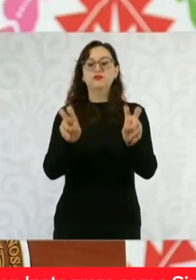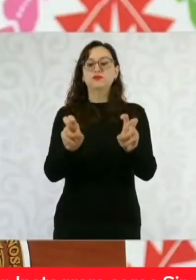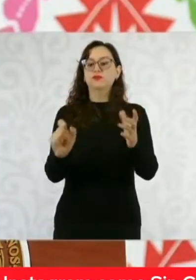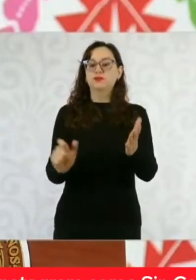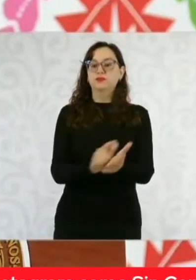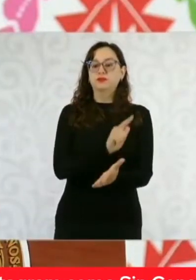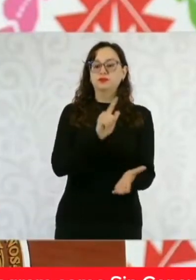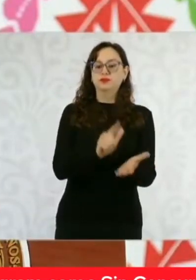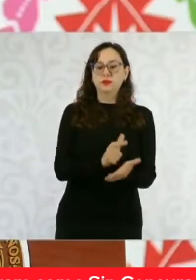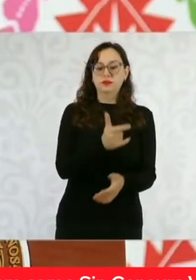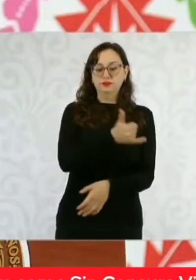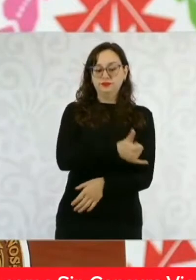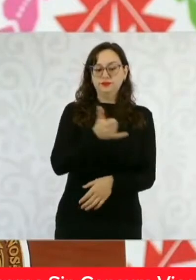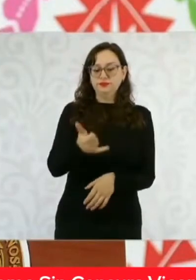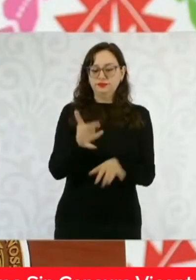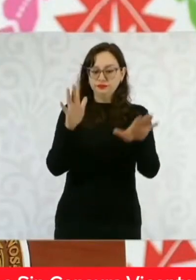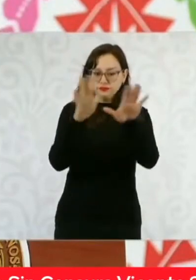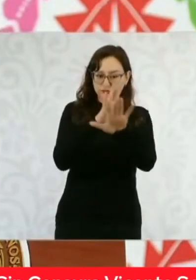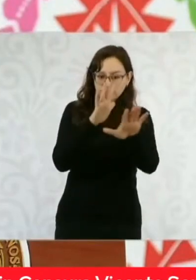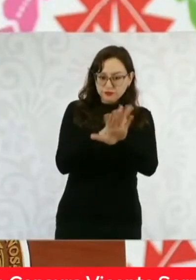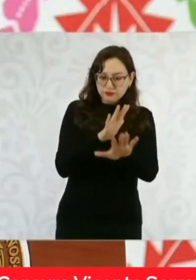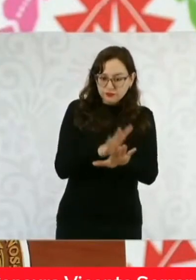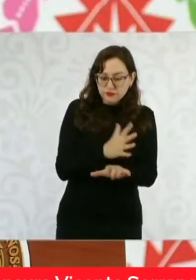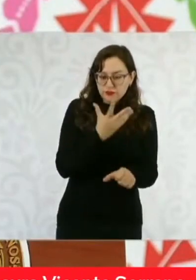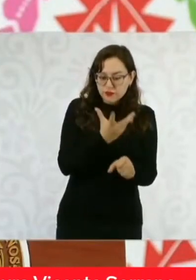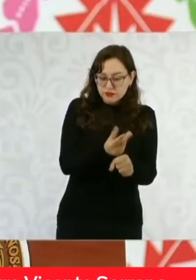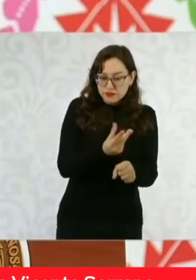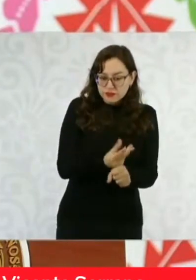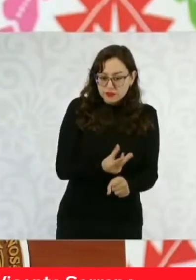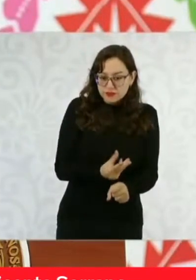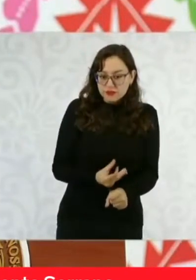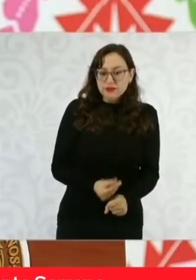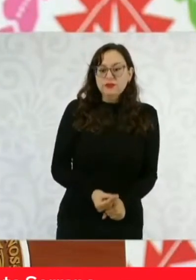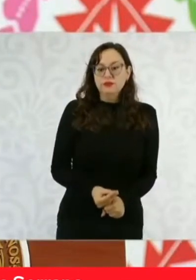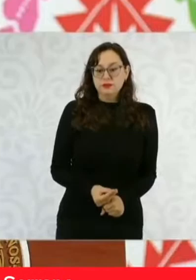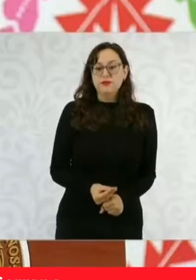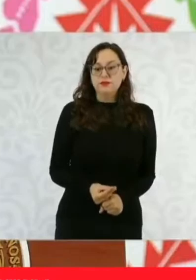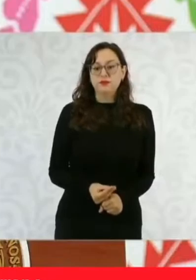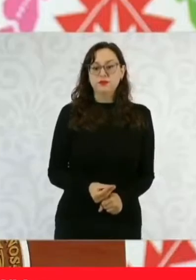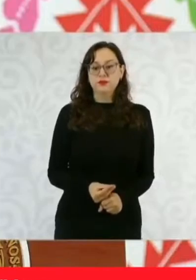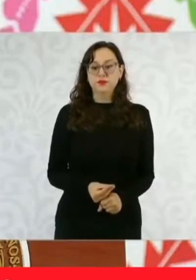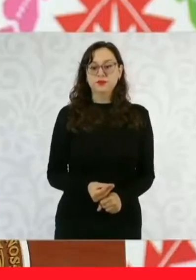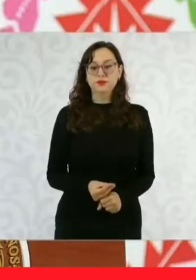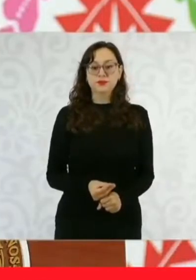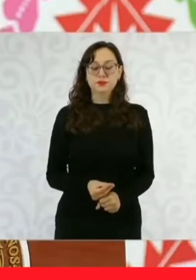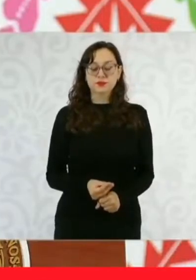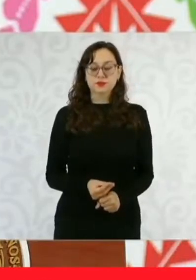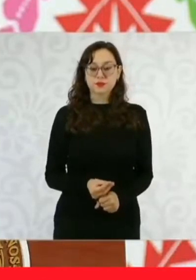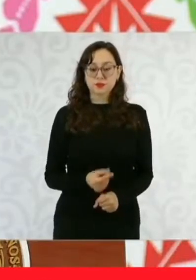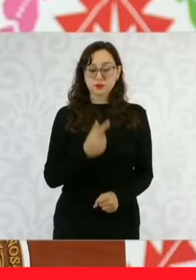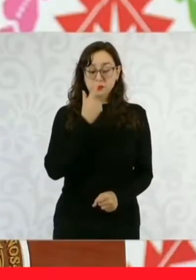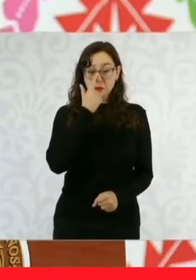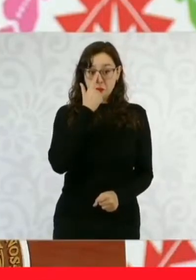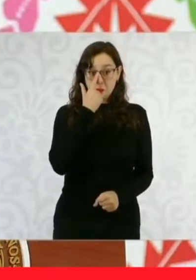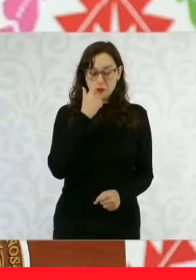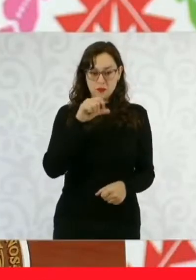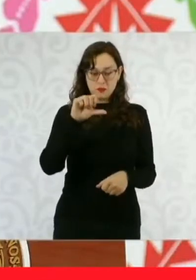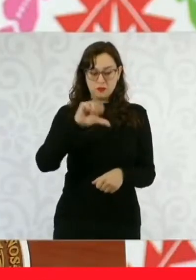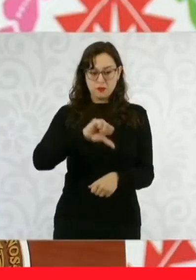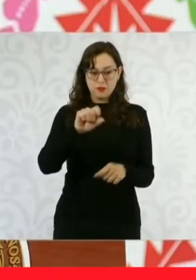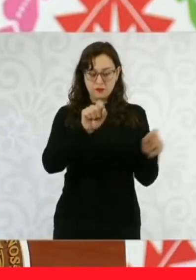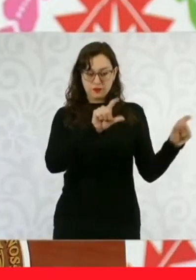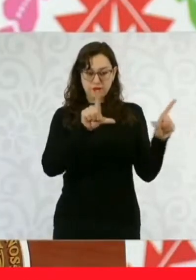reforma a la ley del Infonavit y pues procederíamos con una pequeña